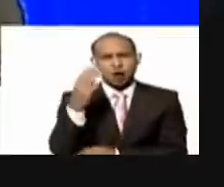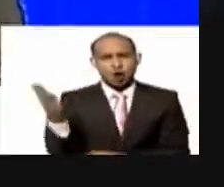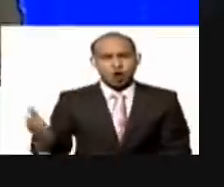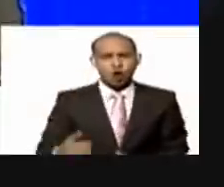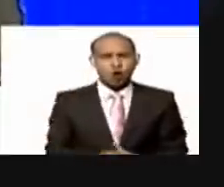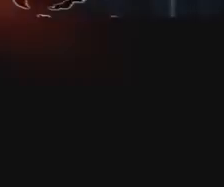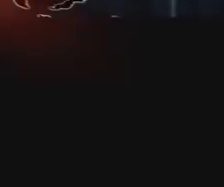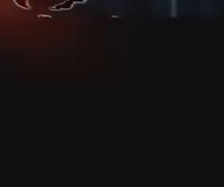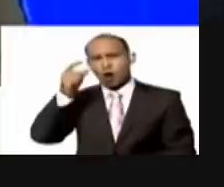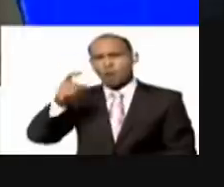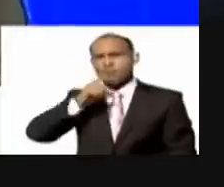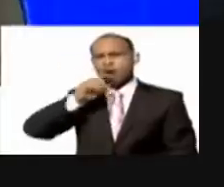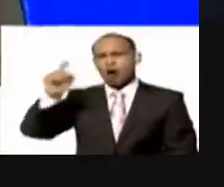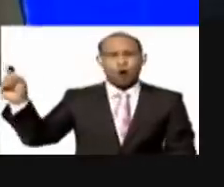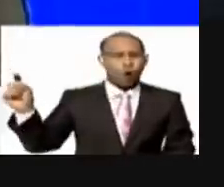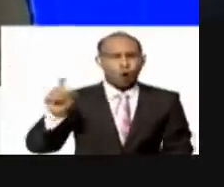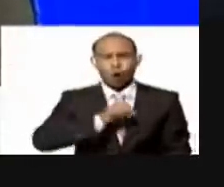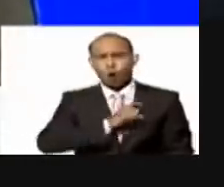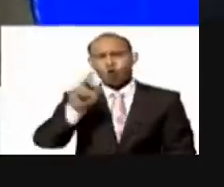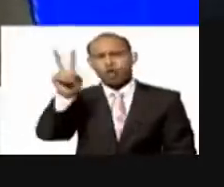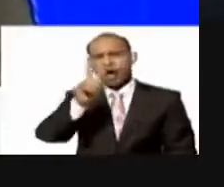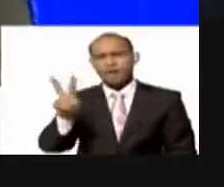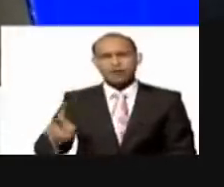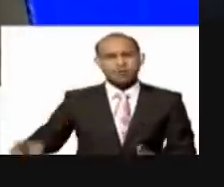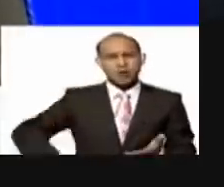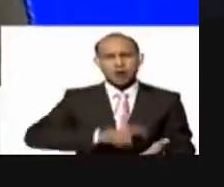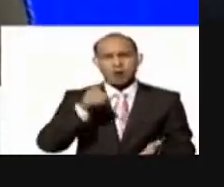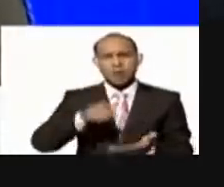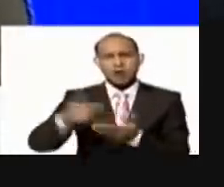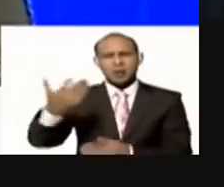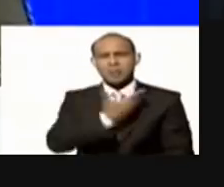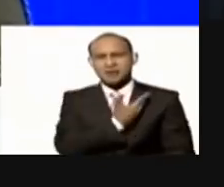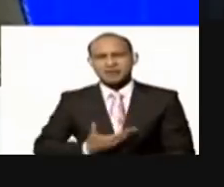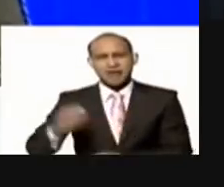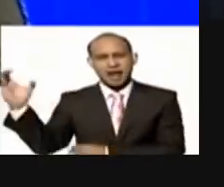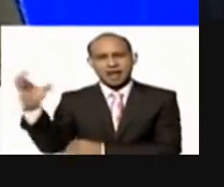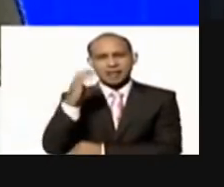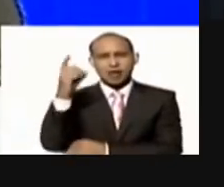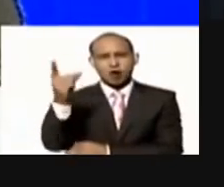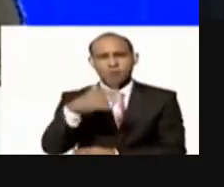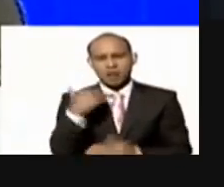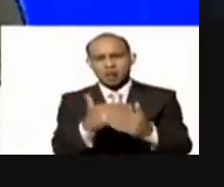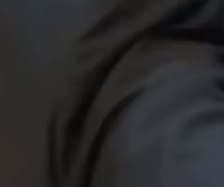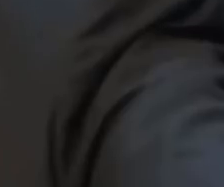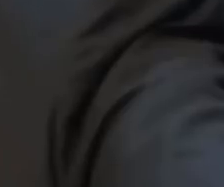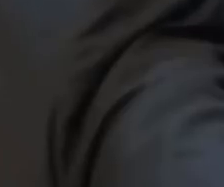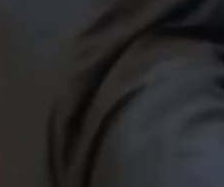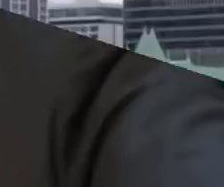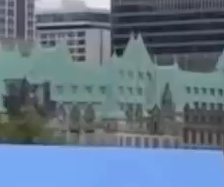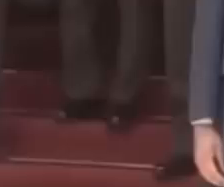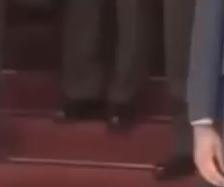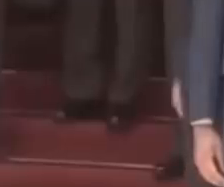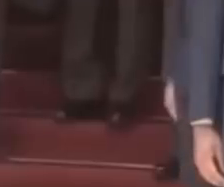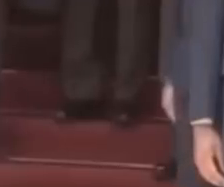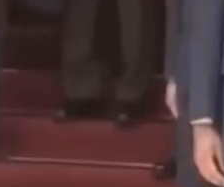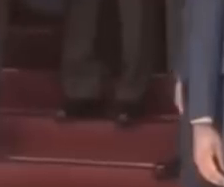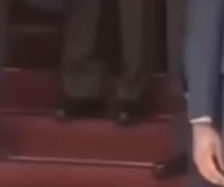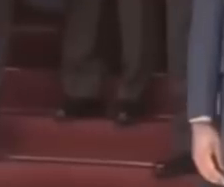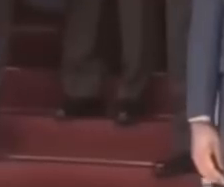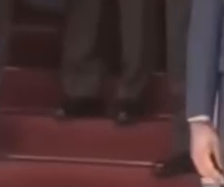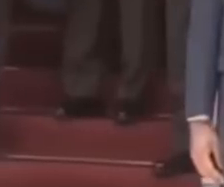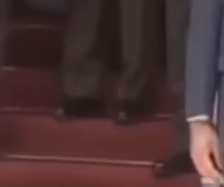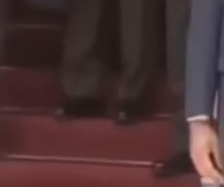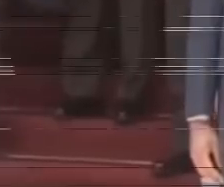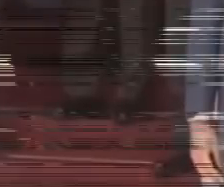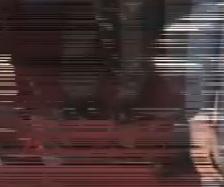por el hombre que más odia en este mundo a Venezuela, que es Iván Duque, para tratar de escalar un conflicto armado. Entre tanto, se adelanta una reunión con